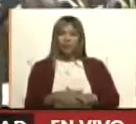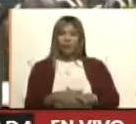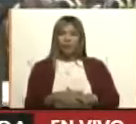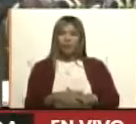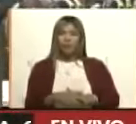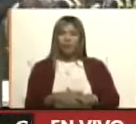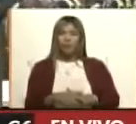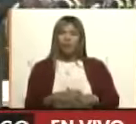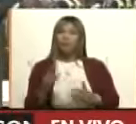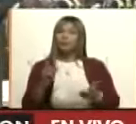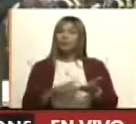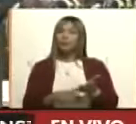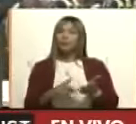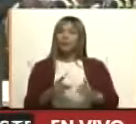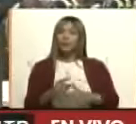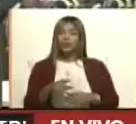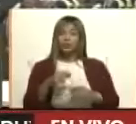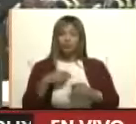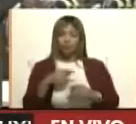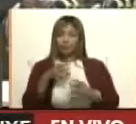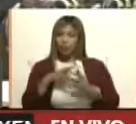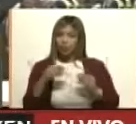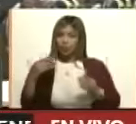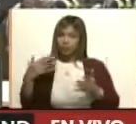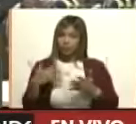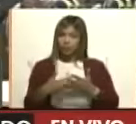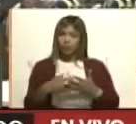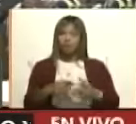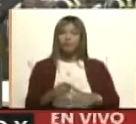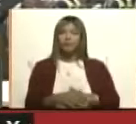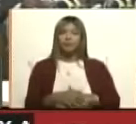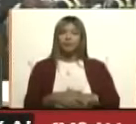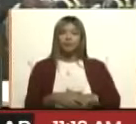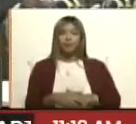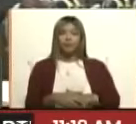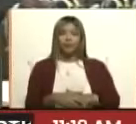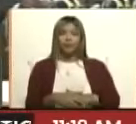Venezuela, cumpliendo el hilo constitucional.